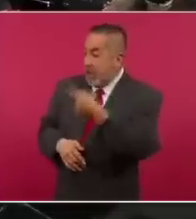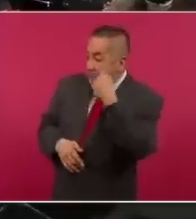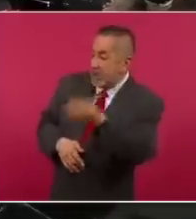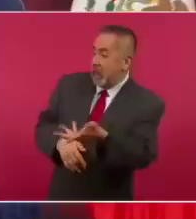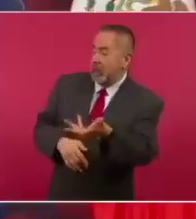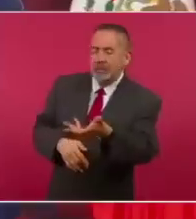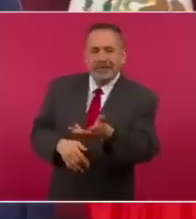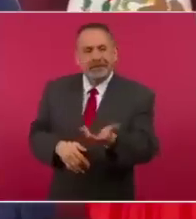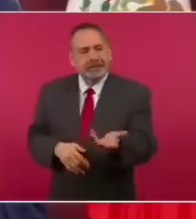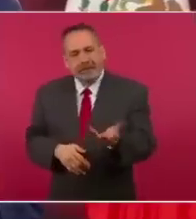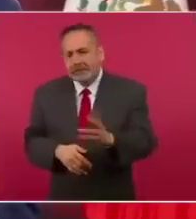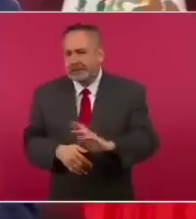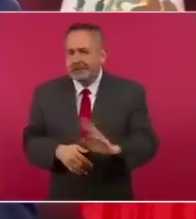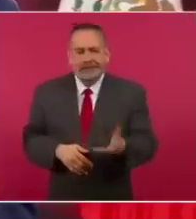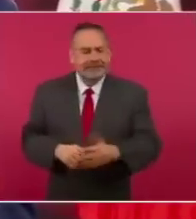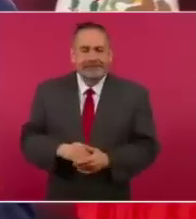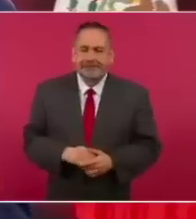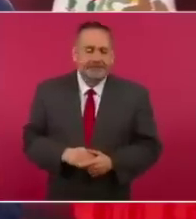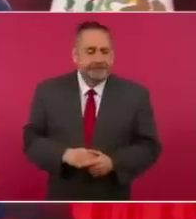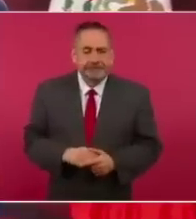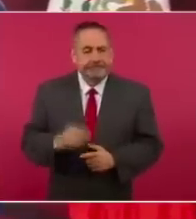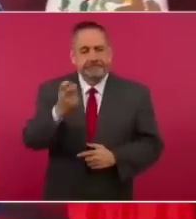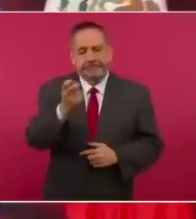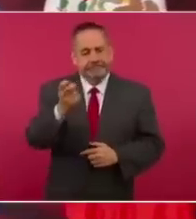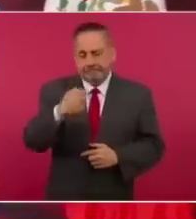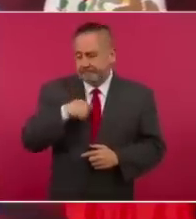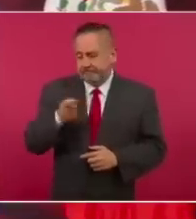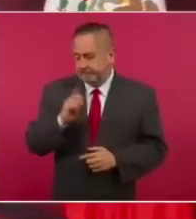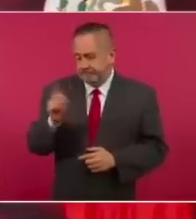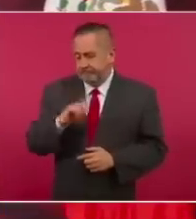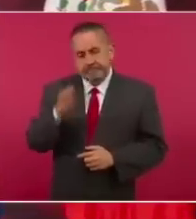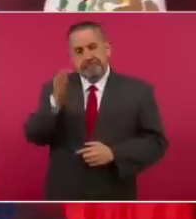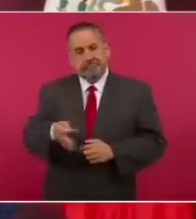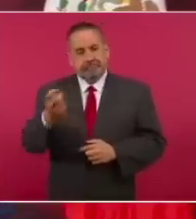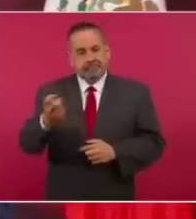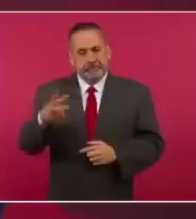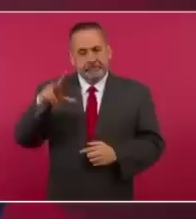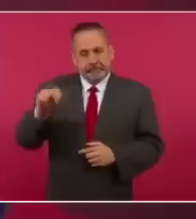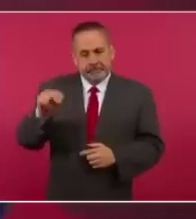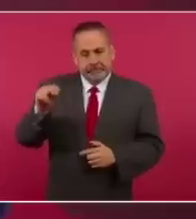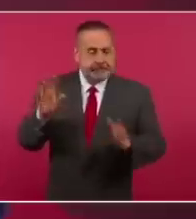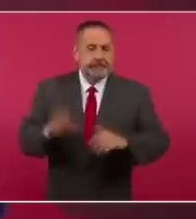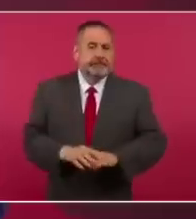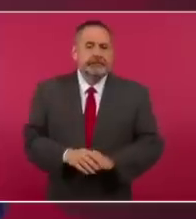nosotros no podemos aceptar esa situación.